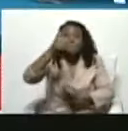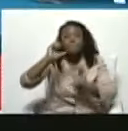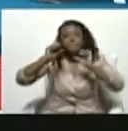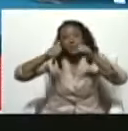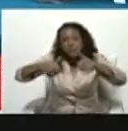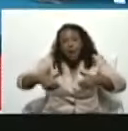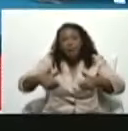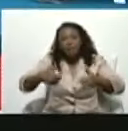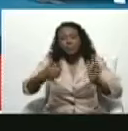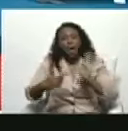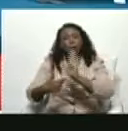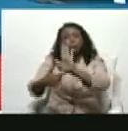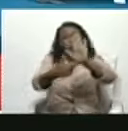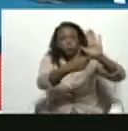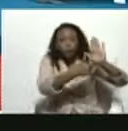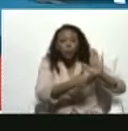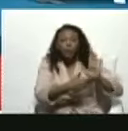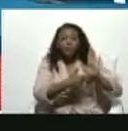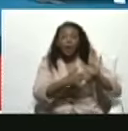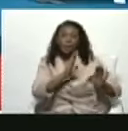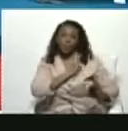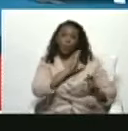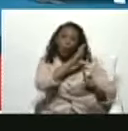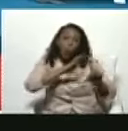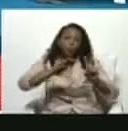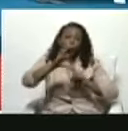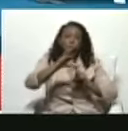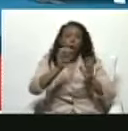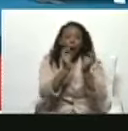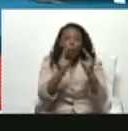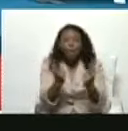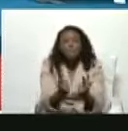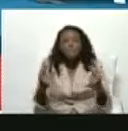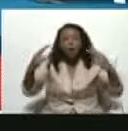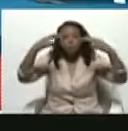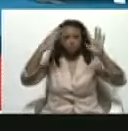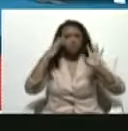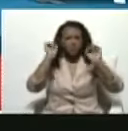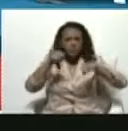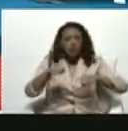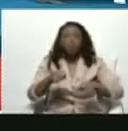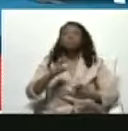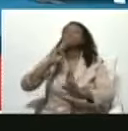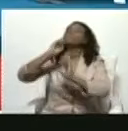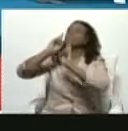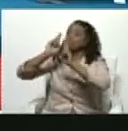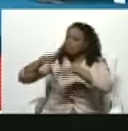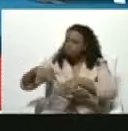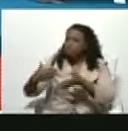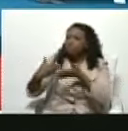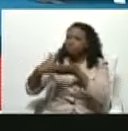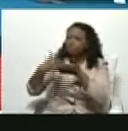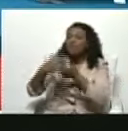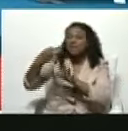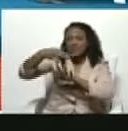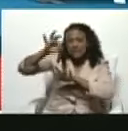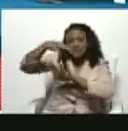para elevarse como patrimonio cultural e inmaterial a la UNESCO, ¿correcto? Correcto. Bueno,